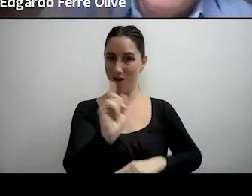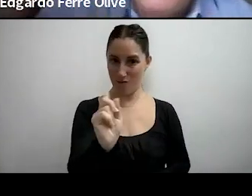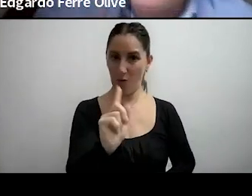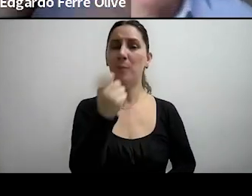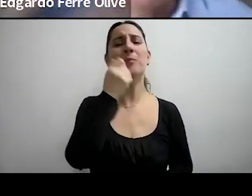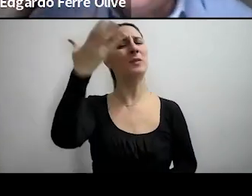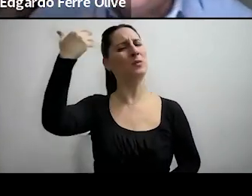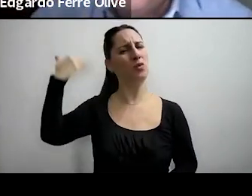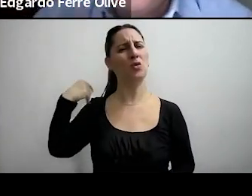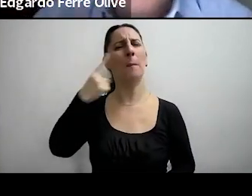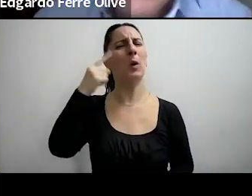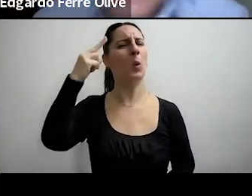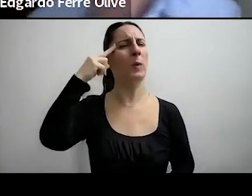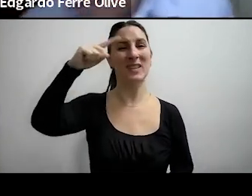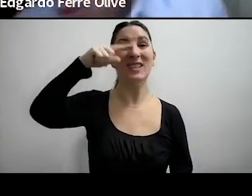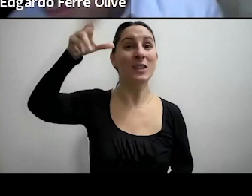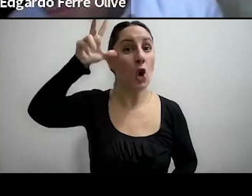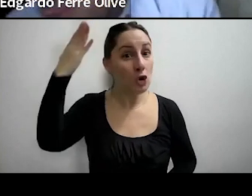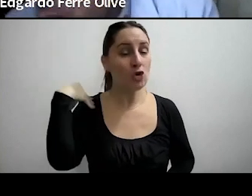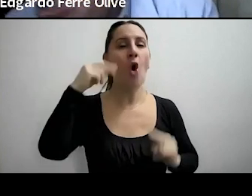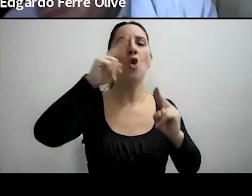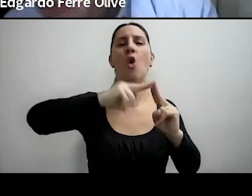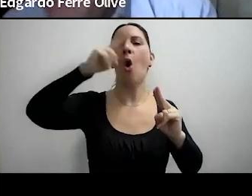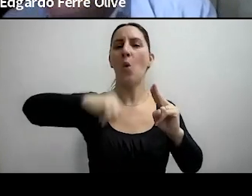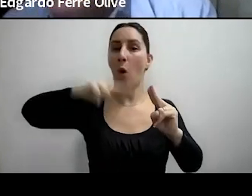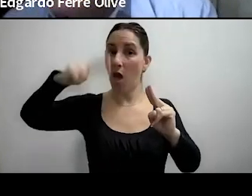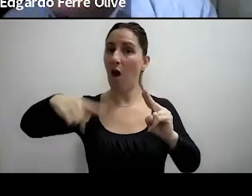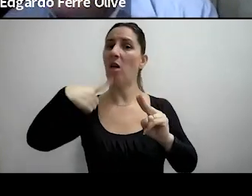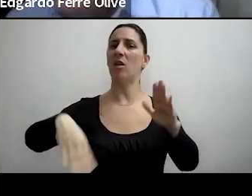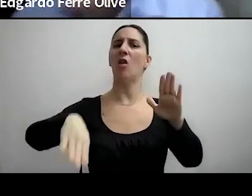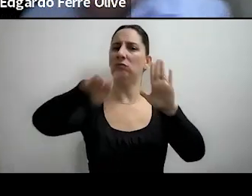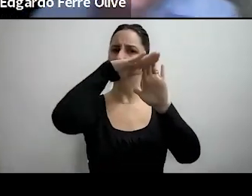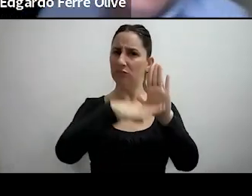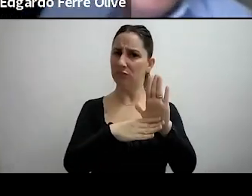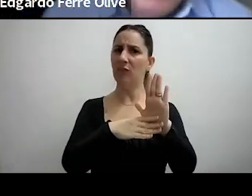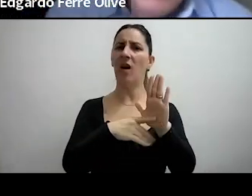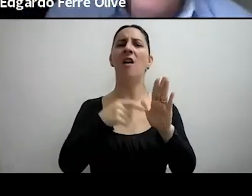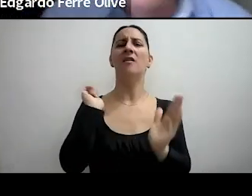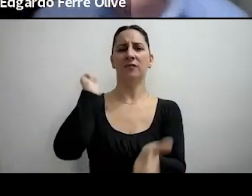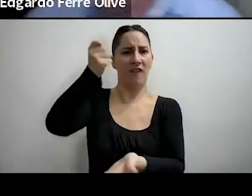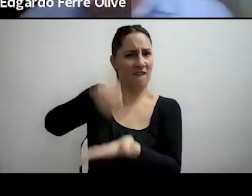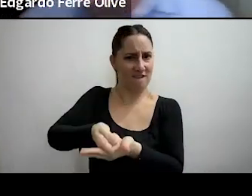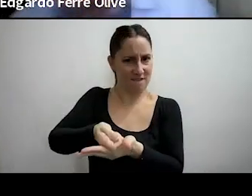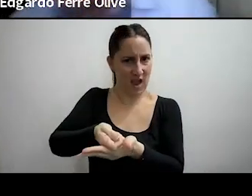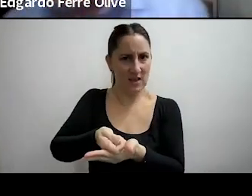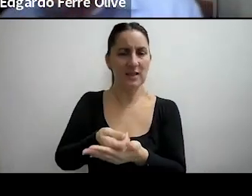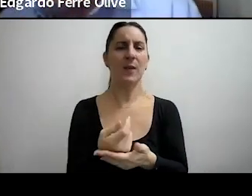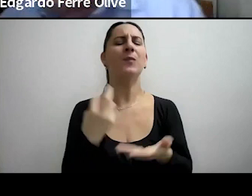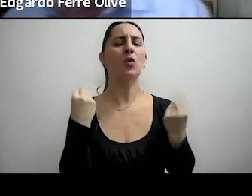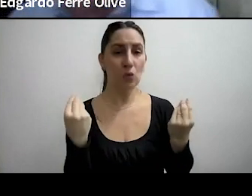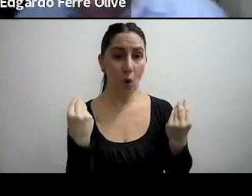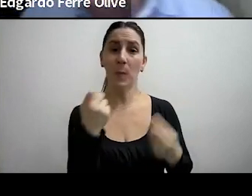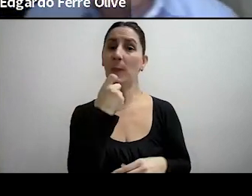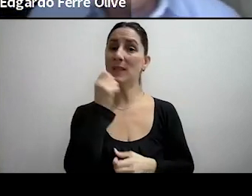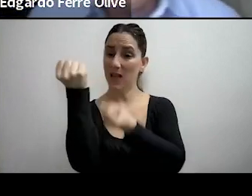momento, en el año 78, miren lo que estoy hablando, estableció un régimen de fianza. ¿Está bien? Ese régimen de fianza consistía en que si el automotor